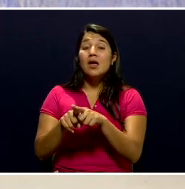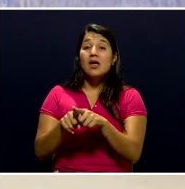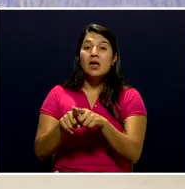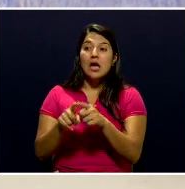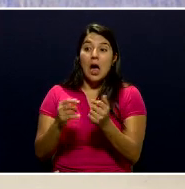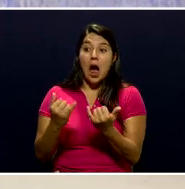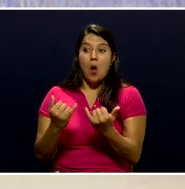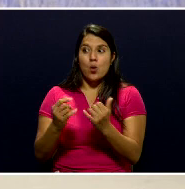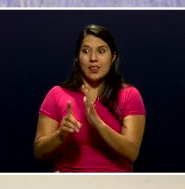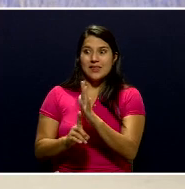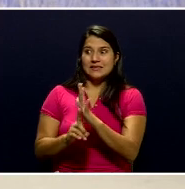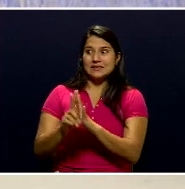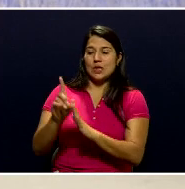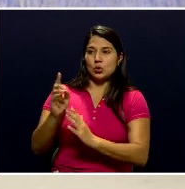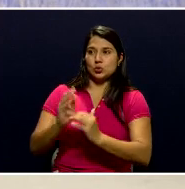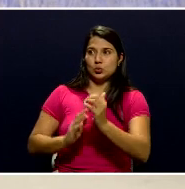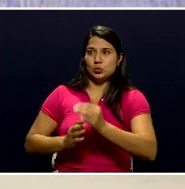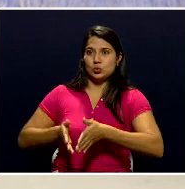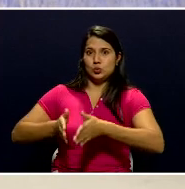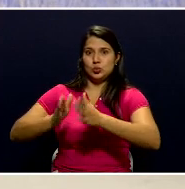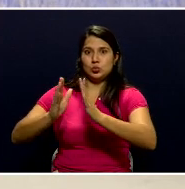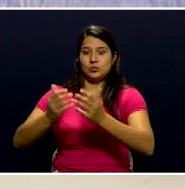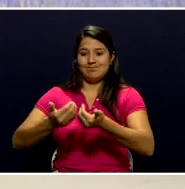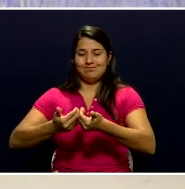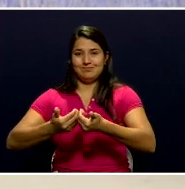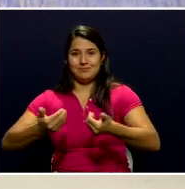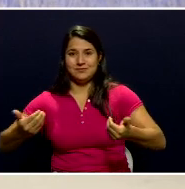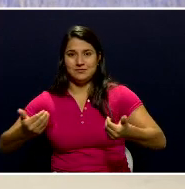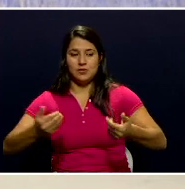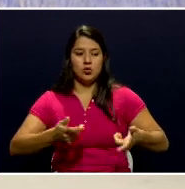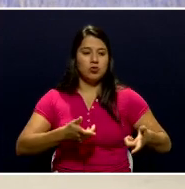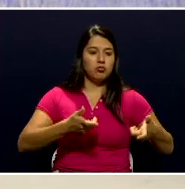segregacional de los distintos barrios